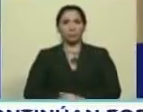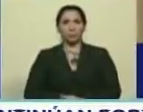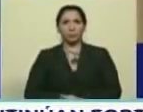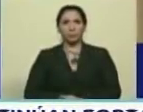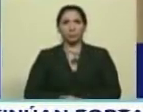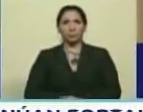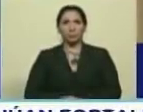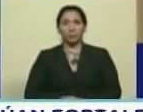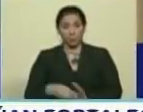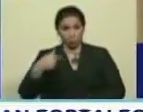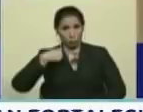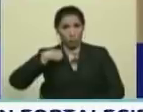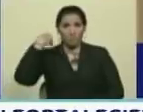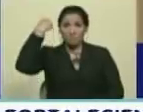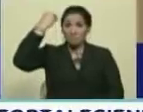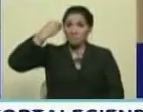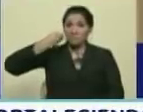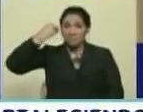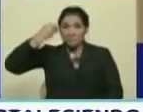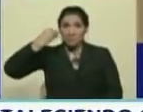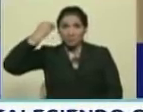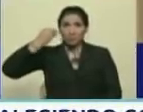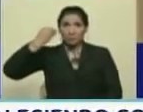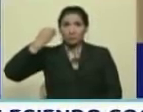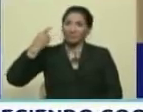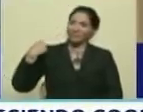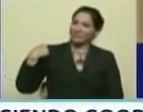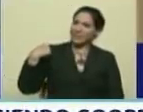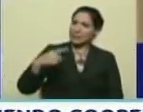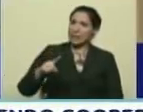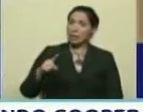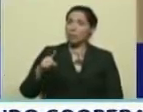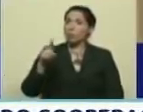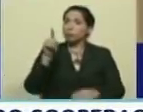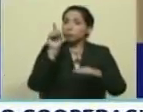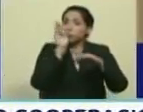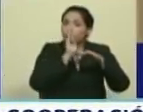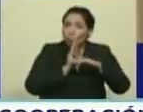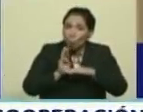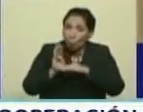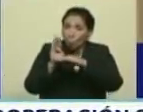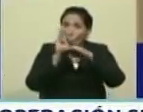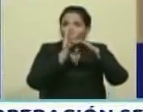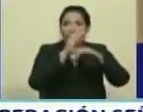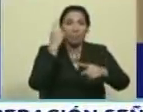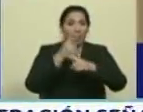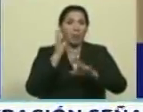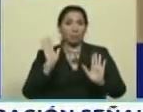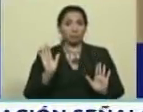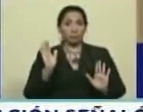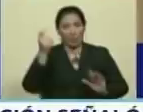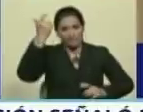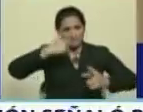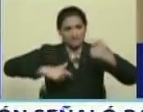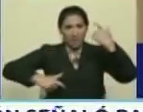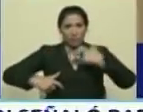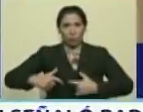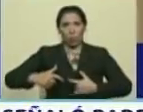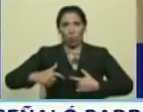Y pienso que tenemos que ser muy cuidadosos como ciudadanos y